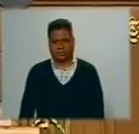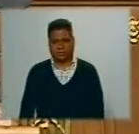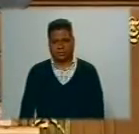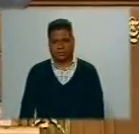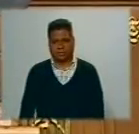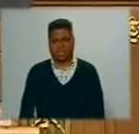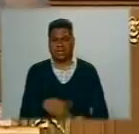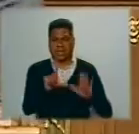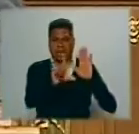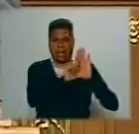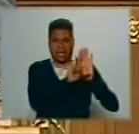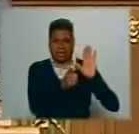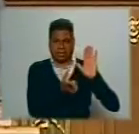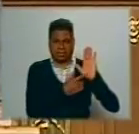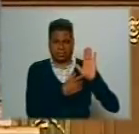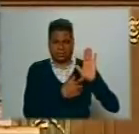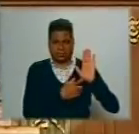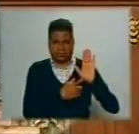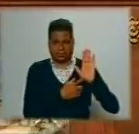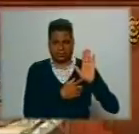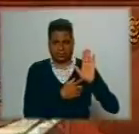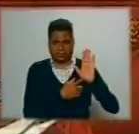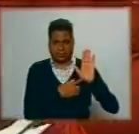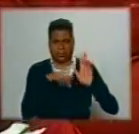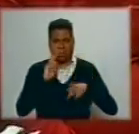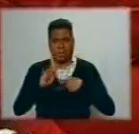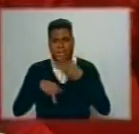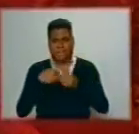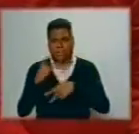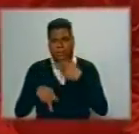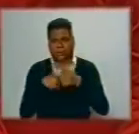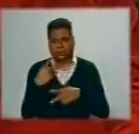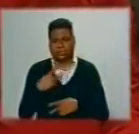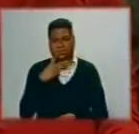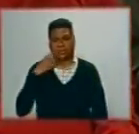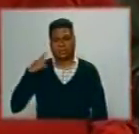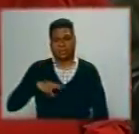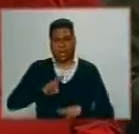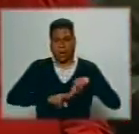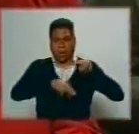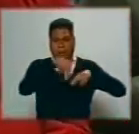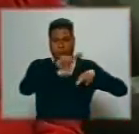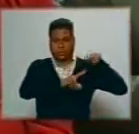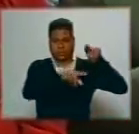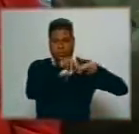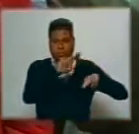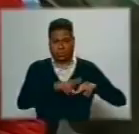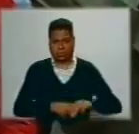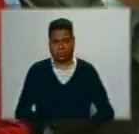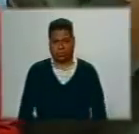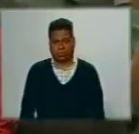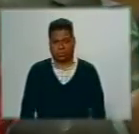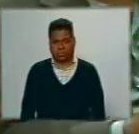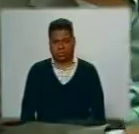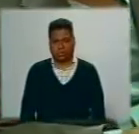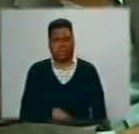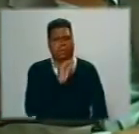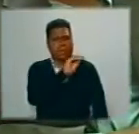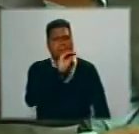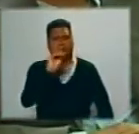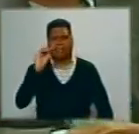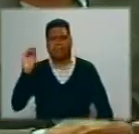Esta ley viene de un proceso de verdad de construcción, de consulta,